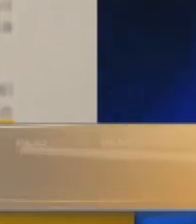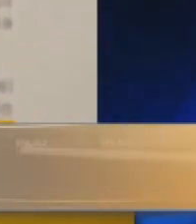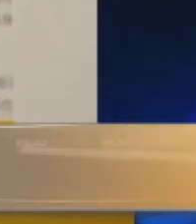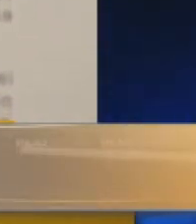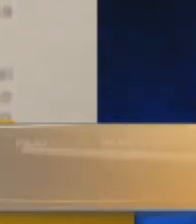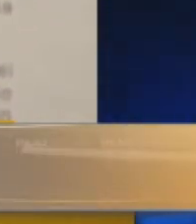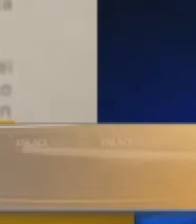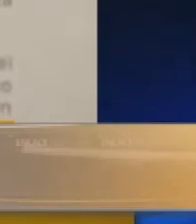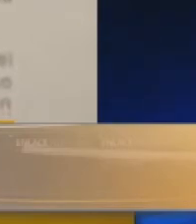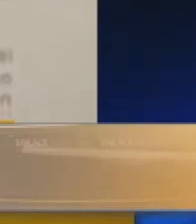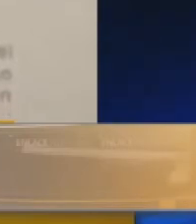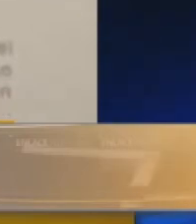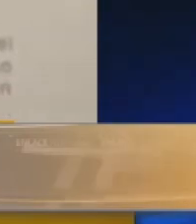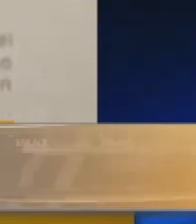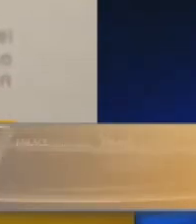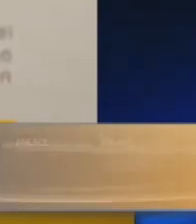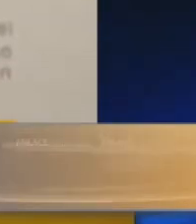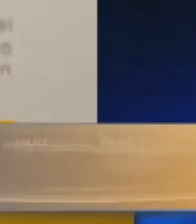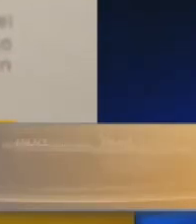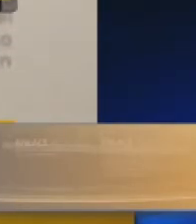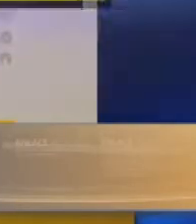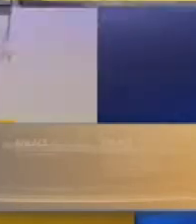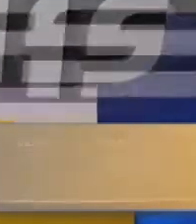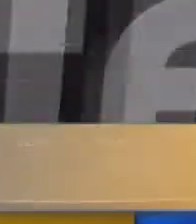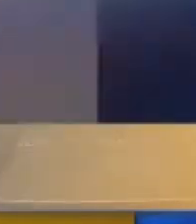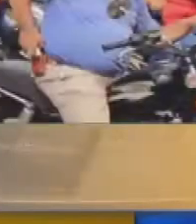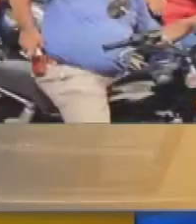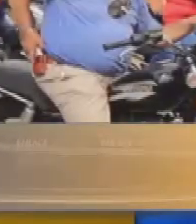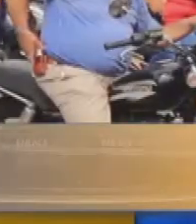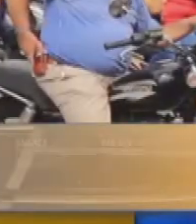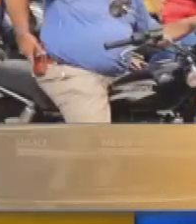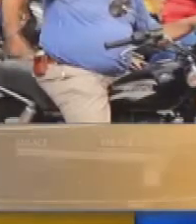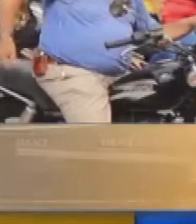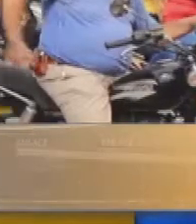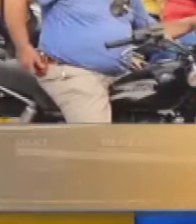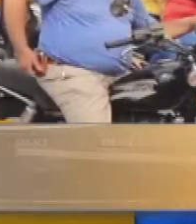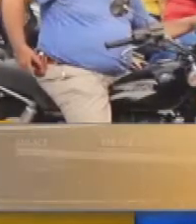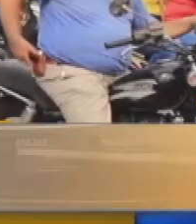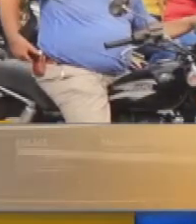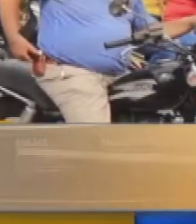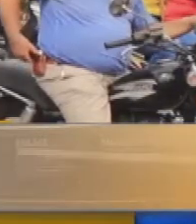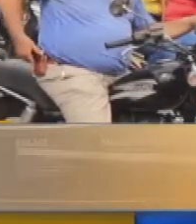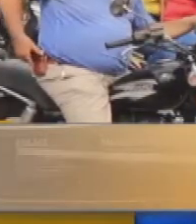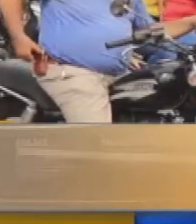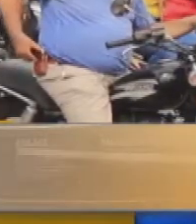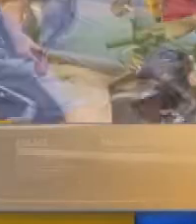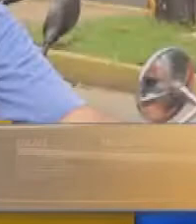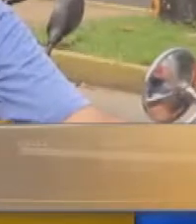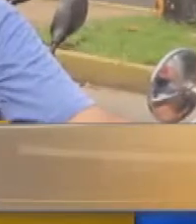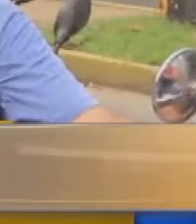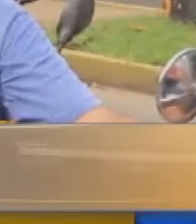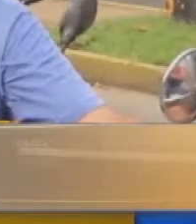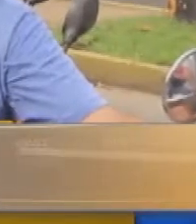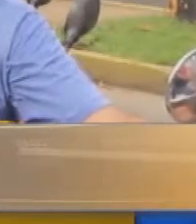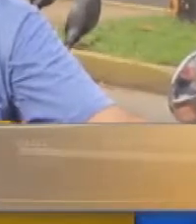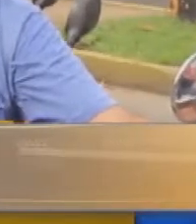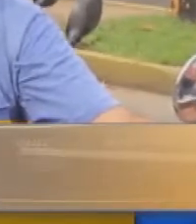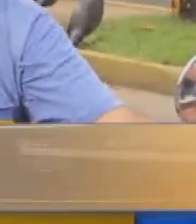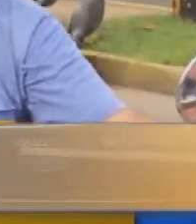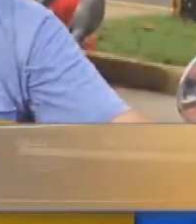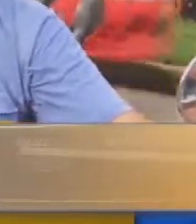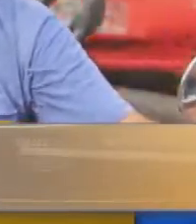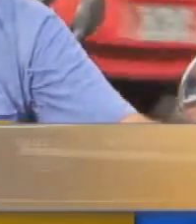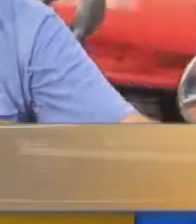que estaba programado para el próximo 18 de junio. Profesores se movilizaron para exigir al gobierno nacional cumpla con pliego